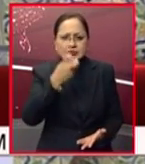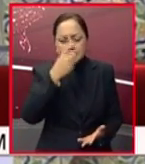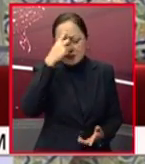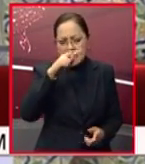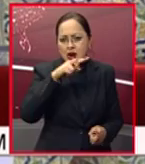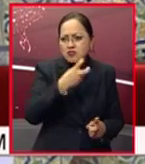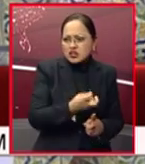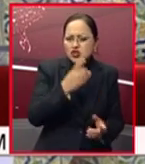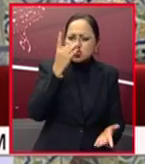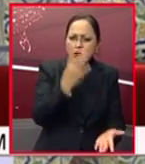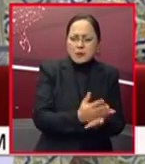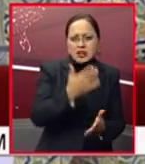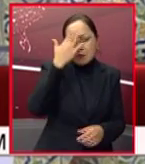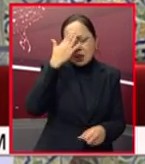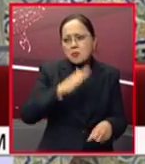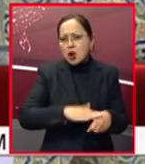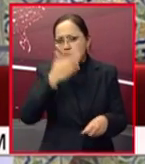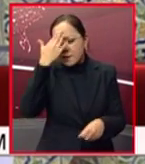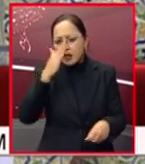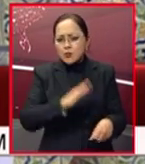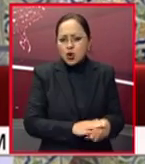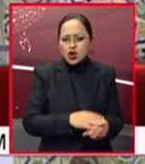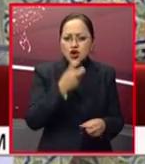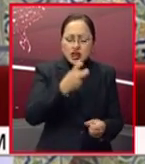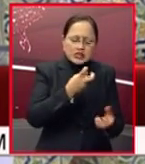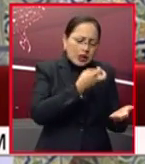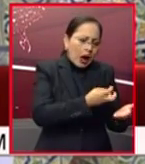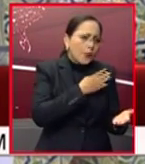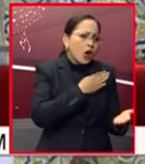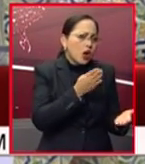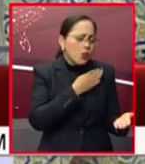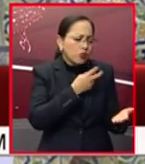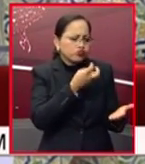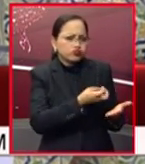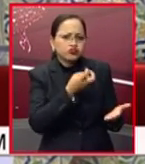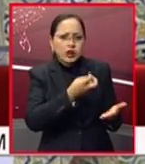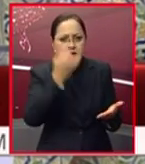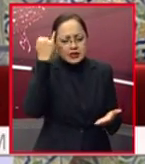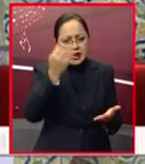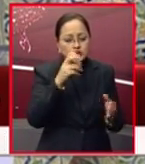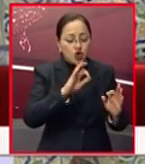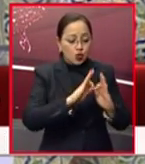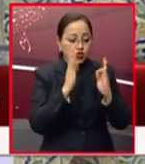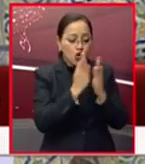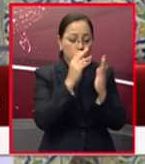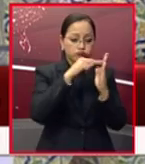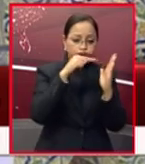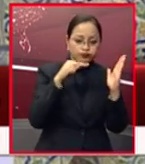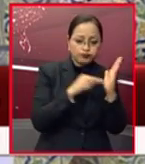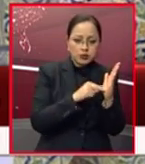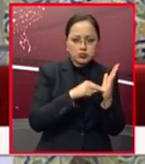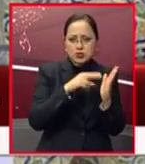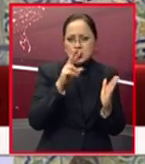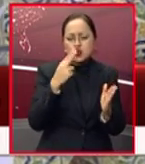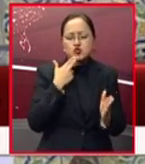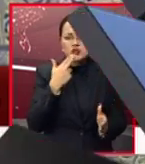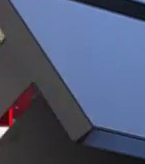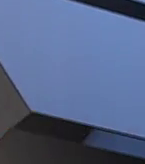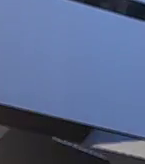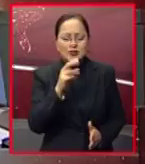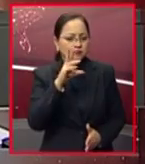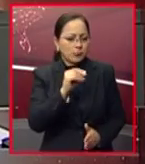objetos históricos decorativos, cartas de buenas intenciones o manuales normativos en desuso.